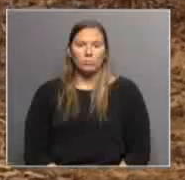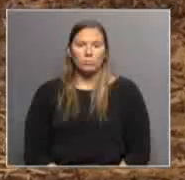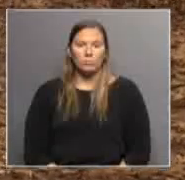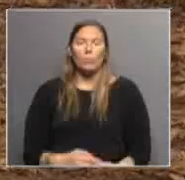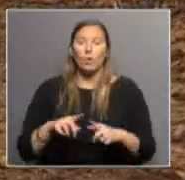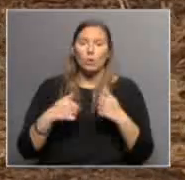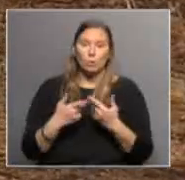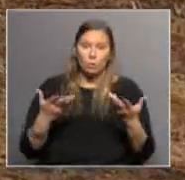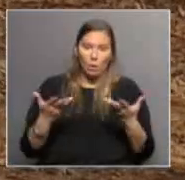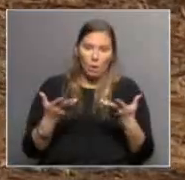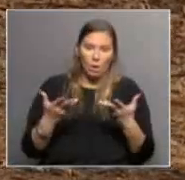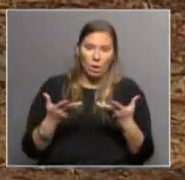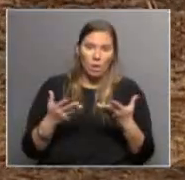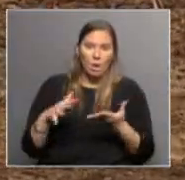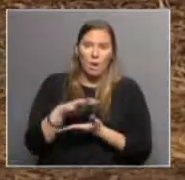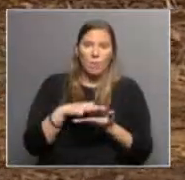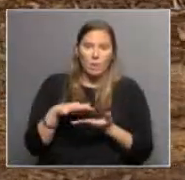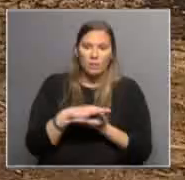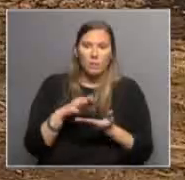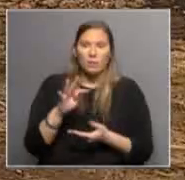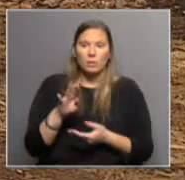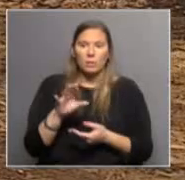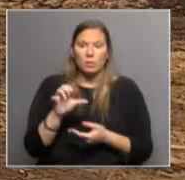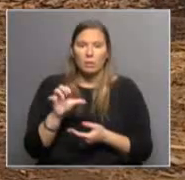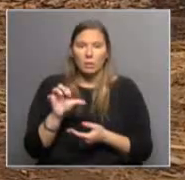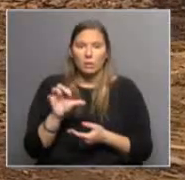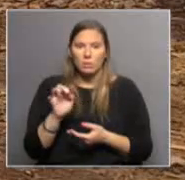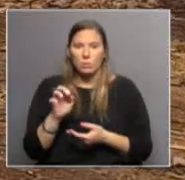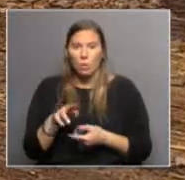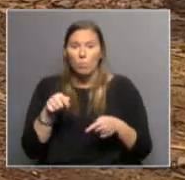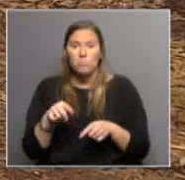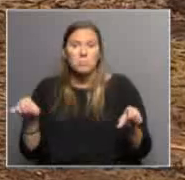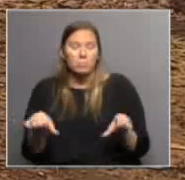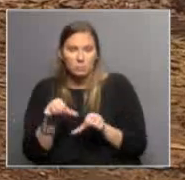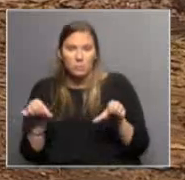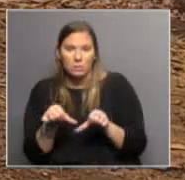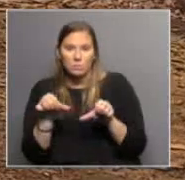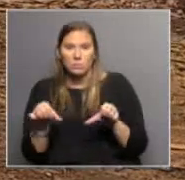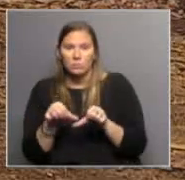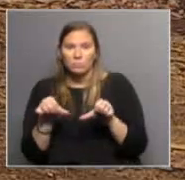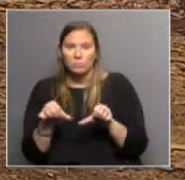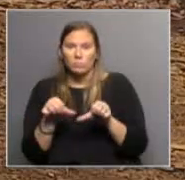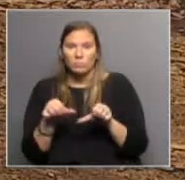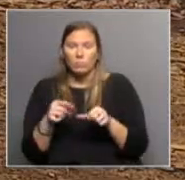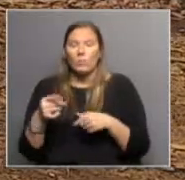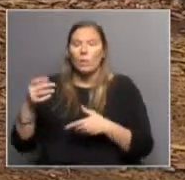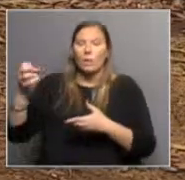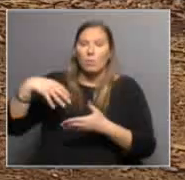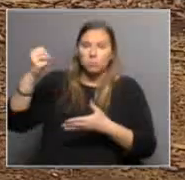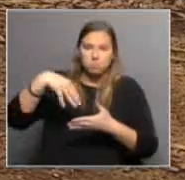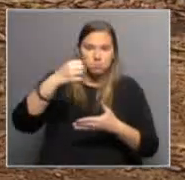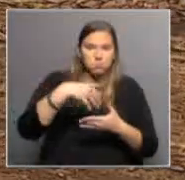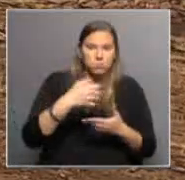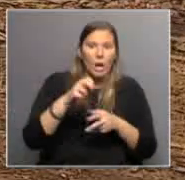Bueno, nosotros acá estamos en la planta de compostaje de Tresor y acá lo que hacemos es recibir residuos